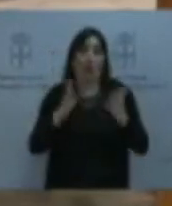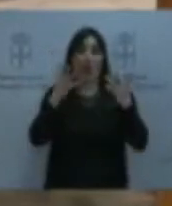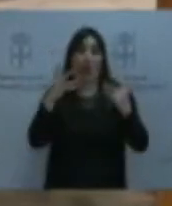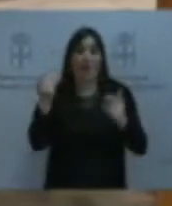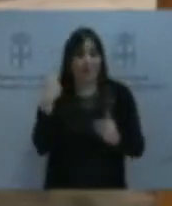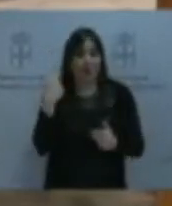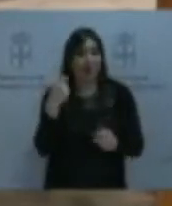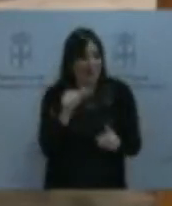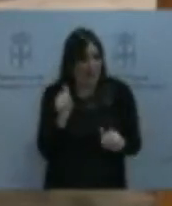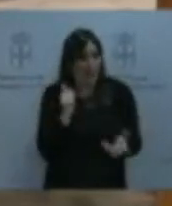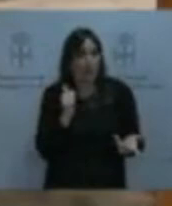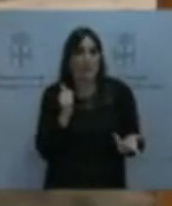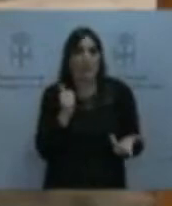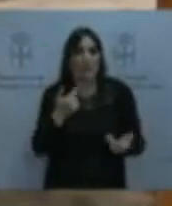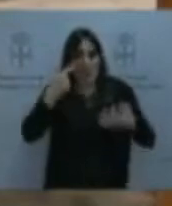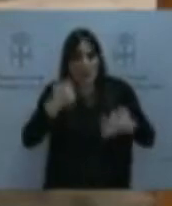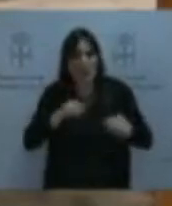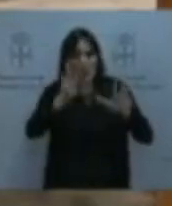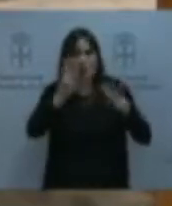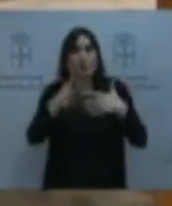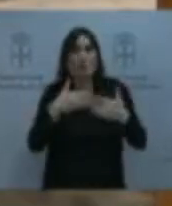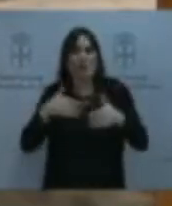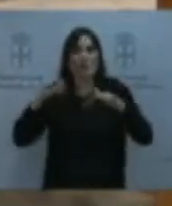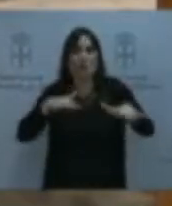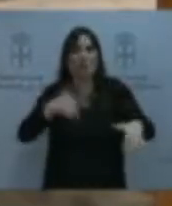sea una movilización exitosa, y yo estoy